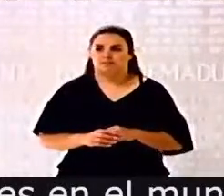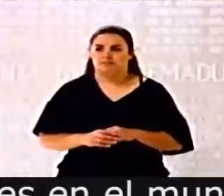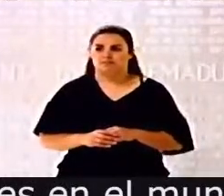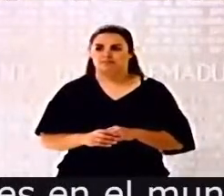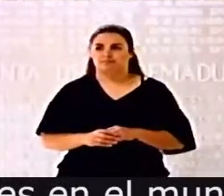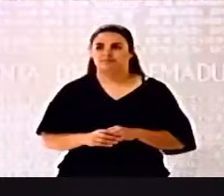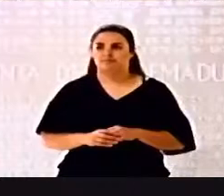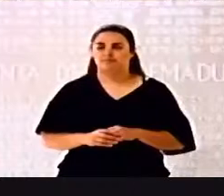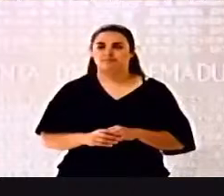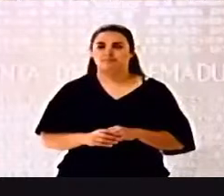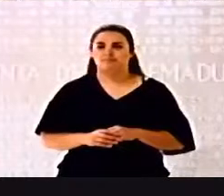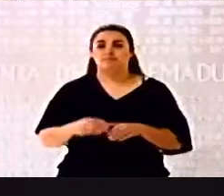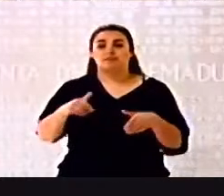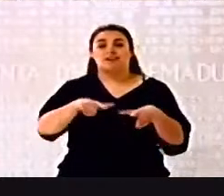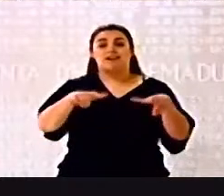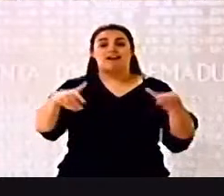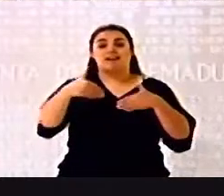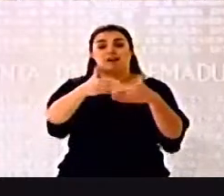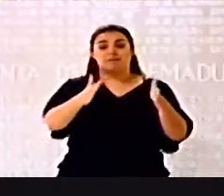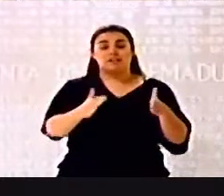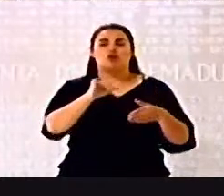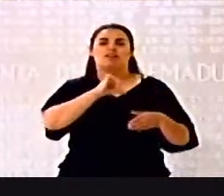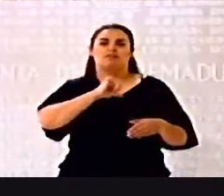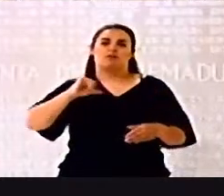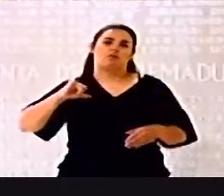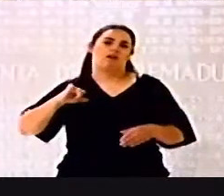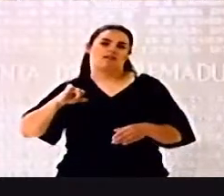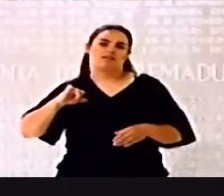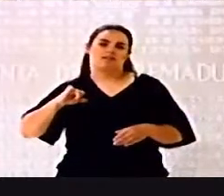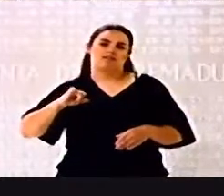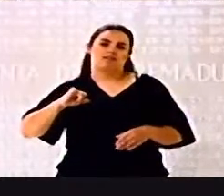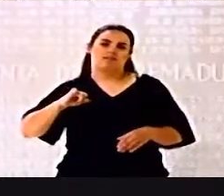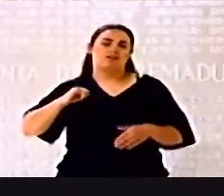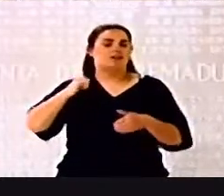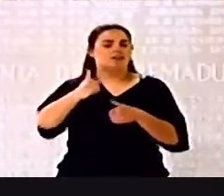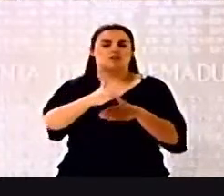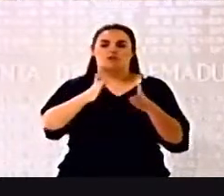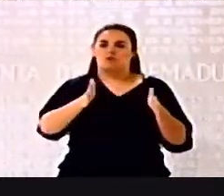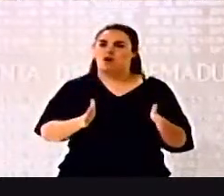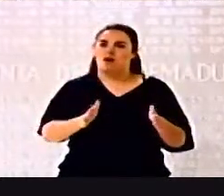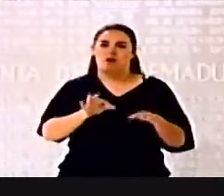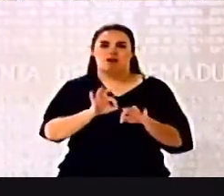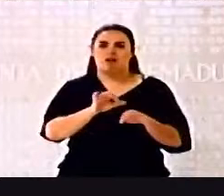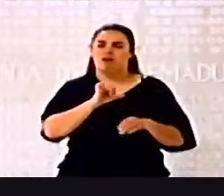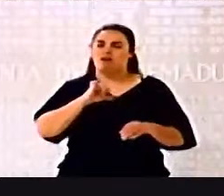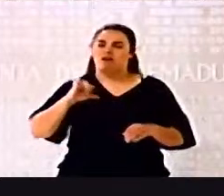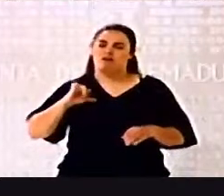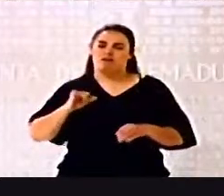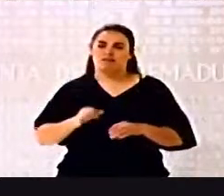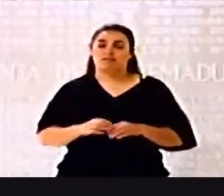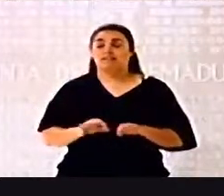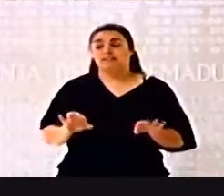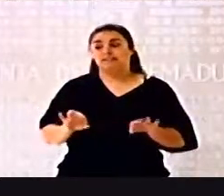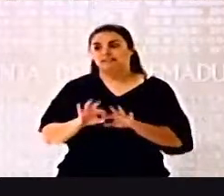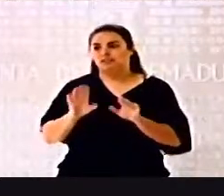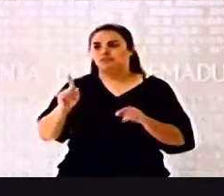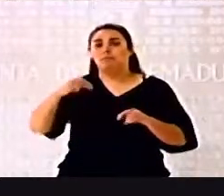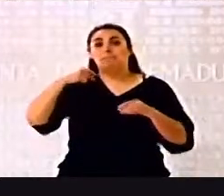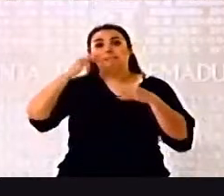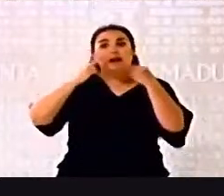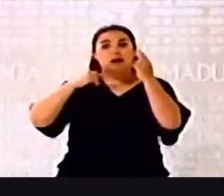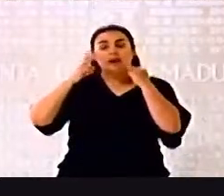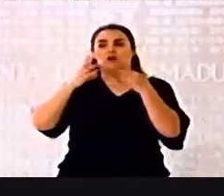Camerinos individuales. Camerinos individuales. Por supuesto, maquillaje